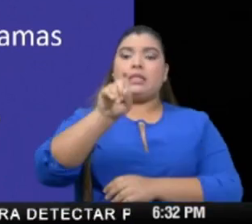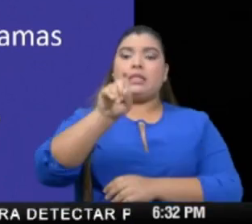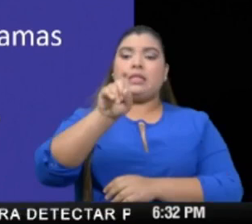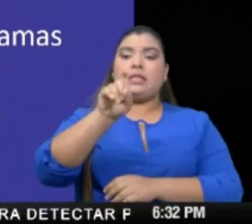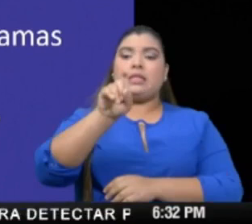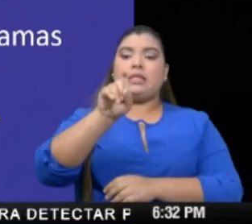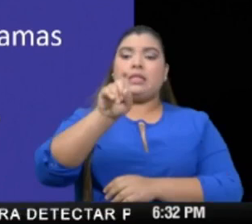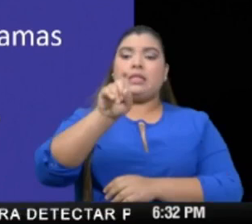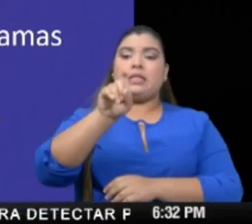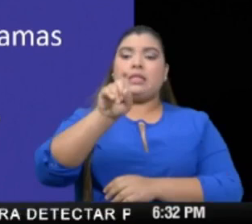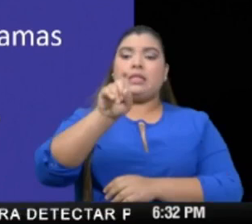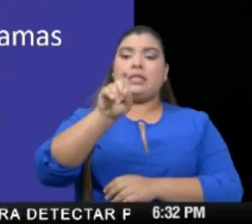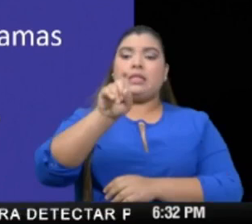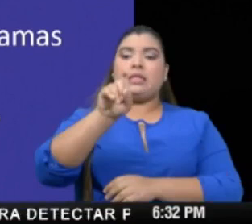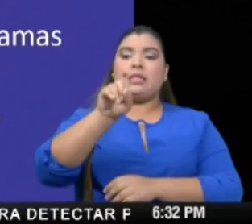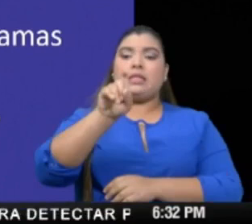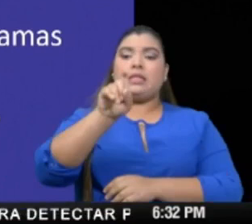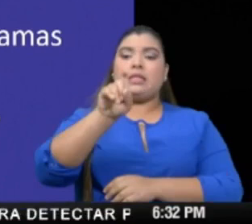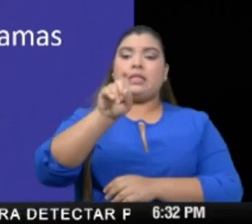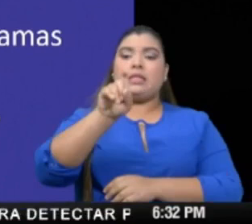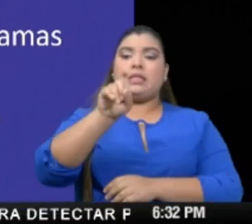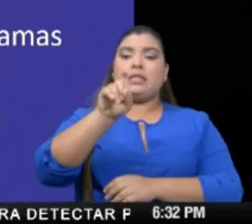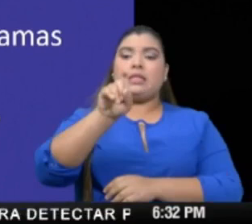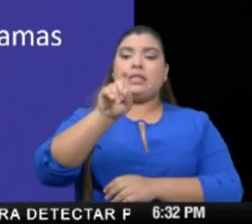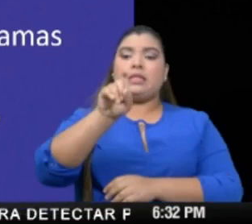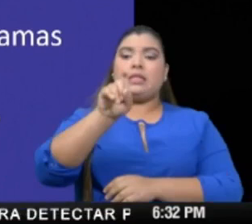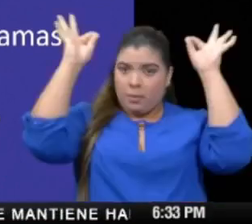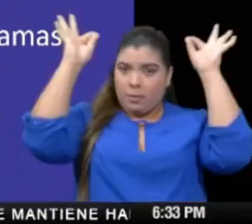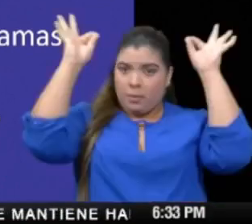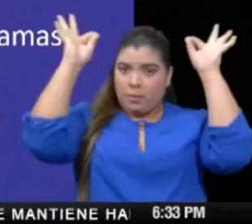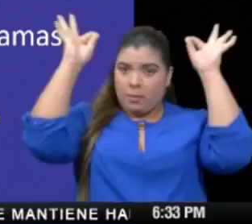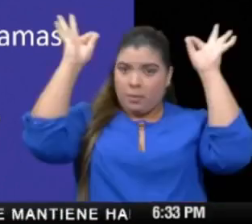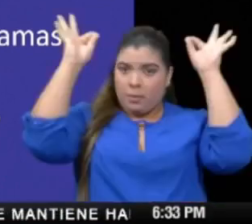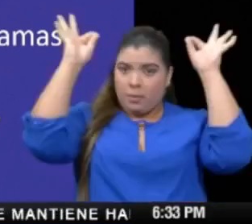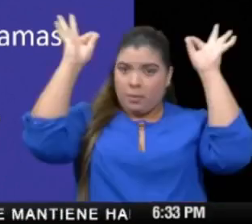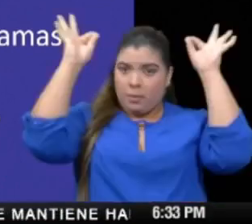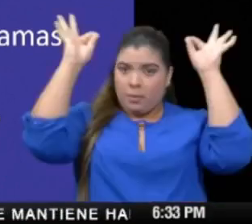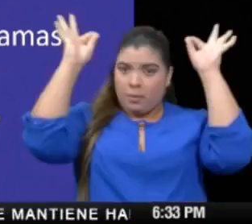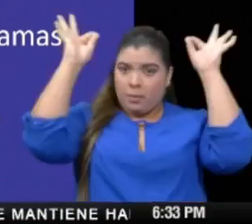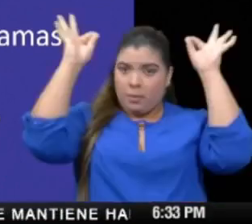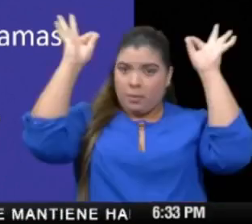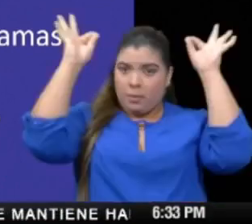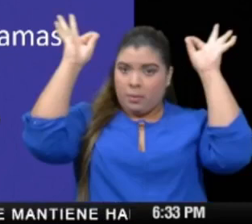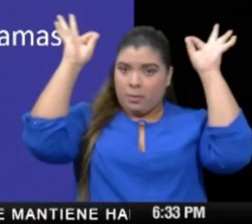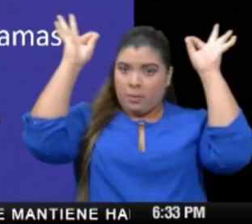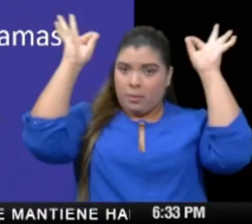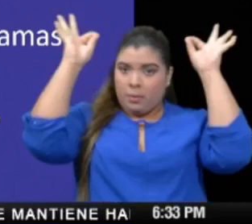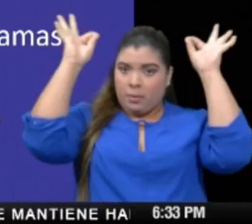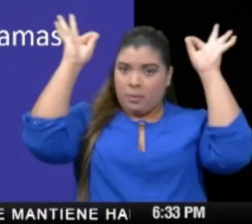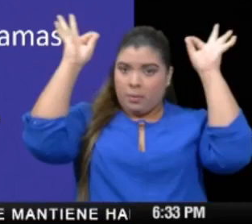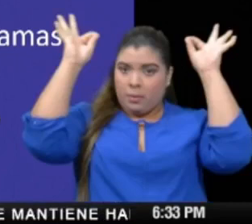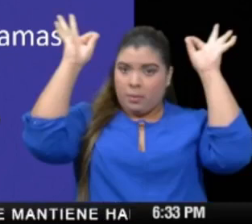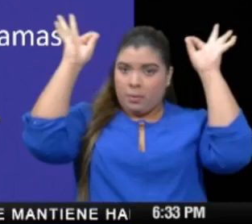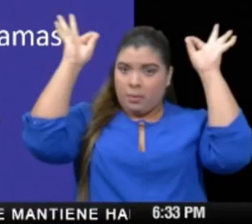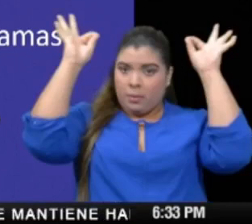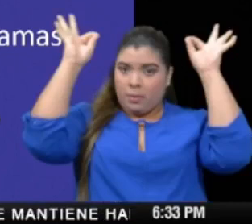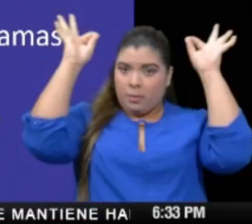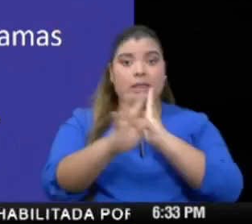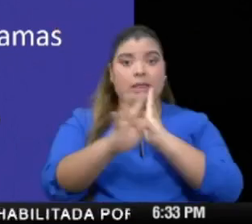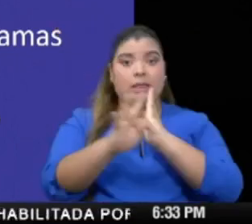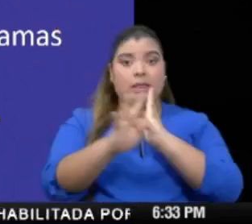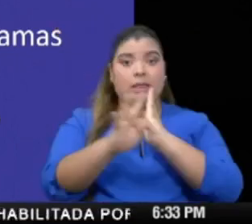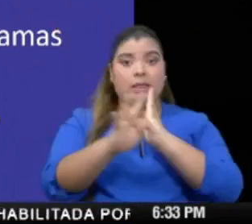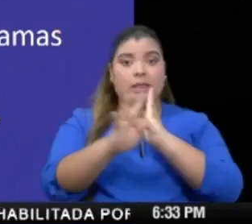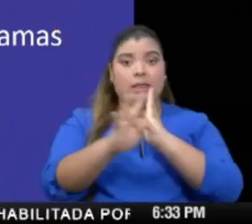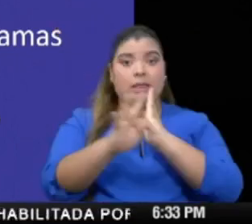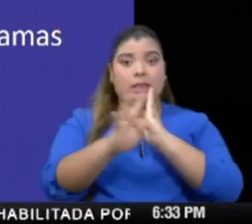17 terapistas respiratorios, 13 tecnólogos médicos y 44 profesionales de otras ramas que